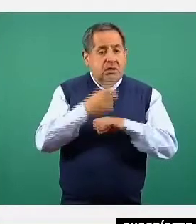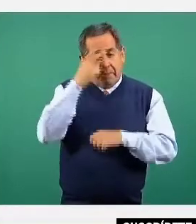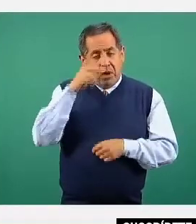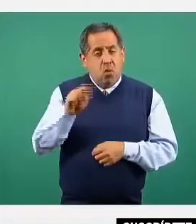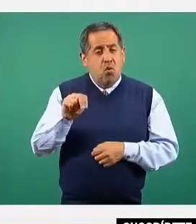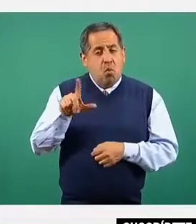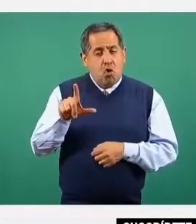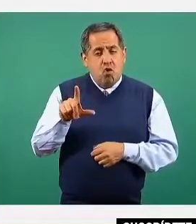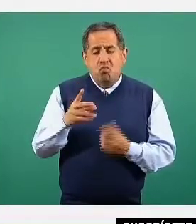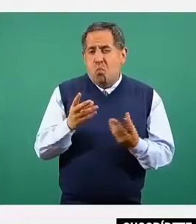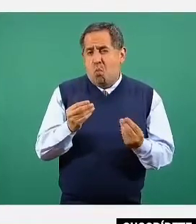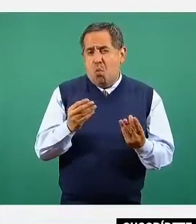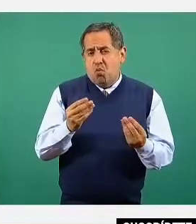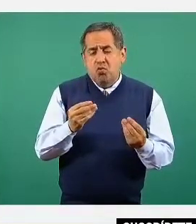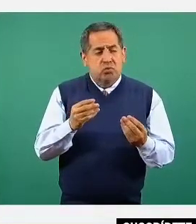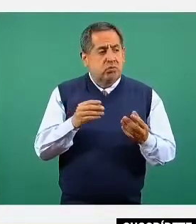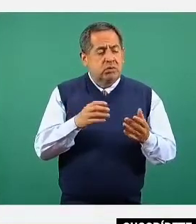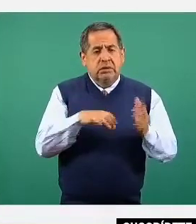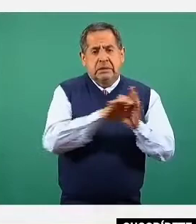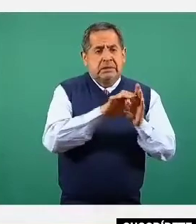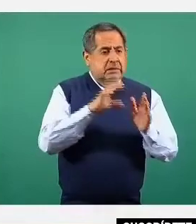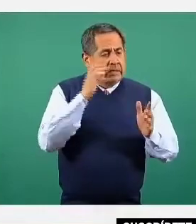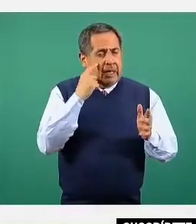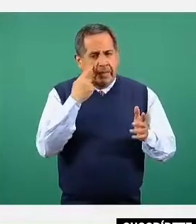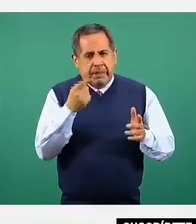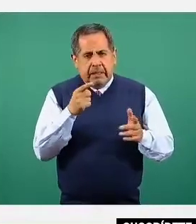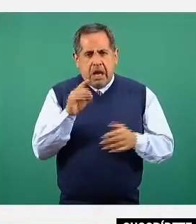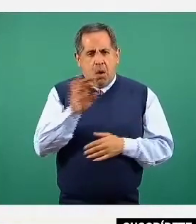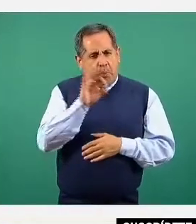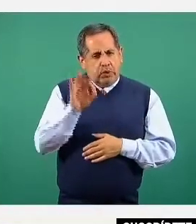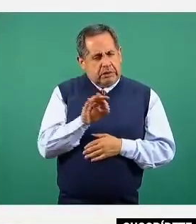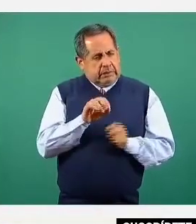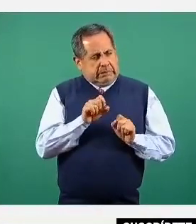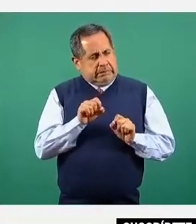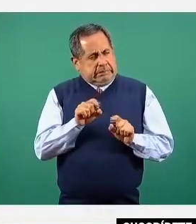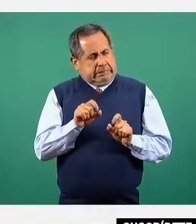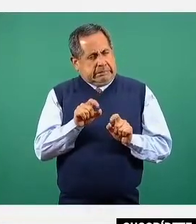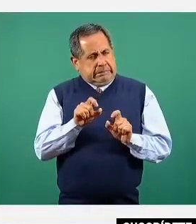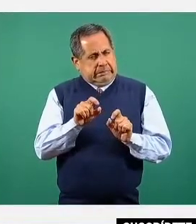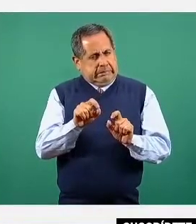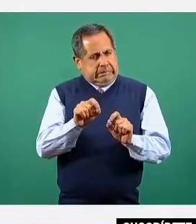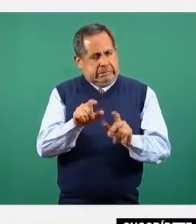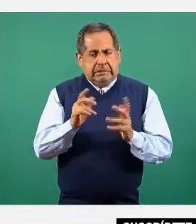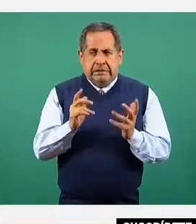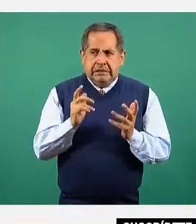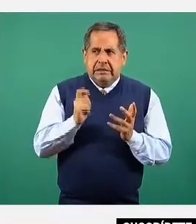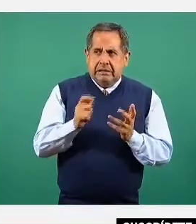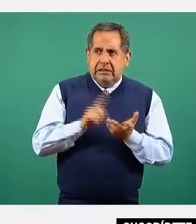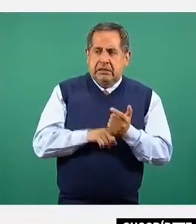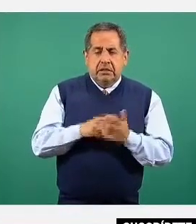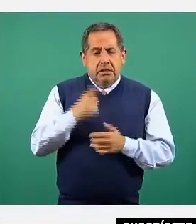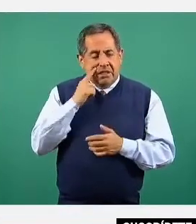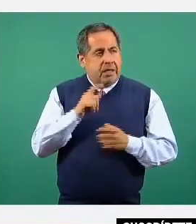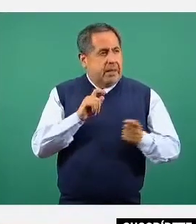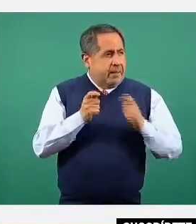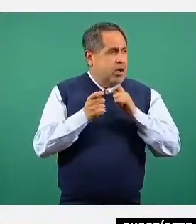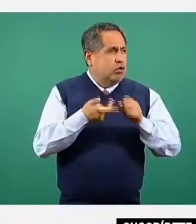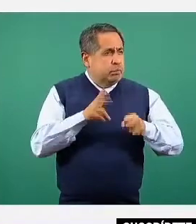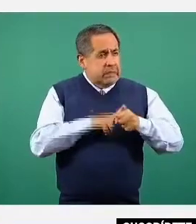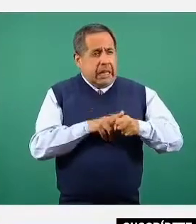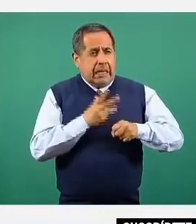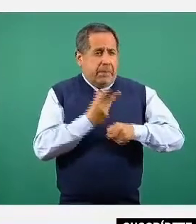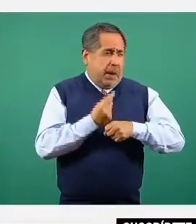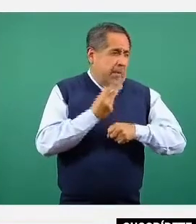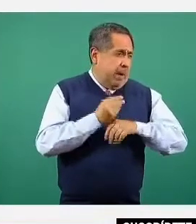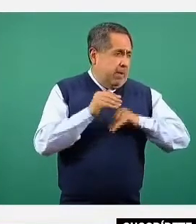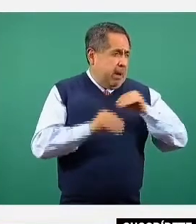si igualmente vemos los porcentajes, estos se han mantenido en estas últimas semanas, lo que quiere decir que la reconversión y la expansión para